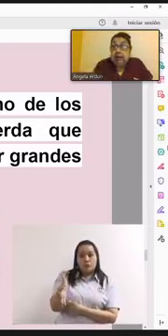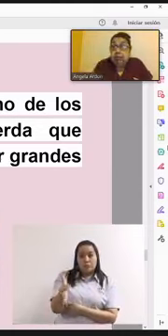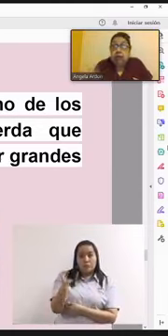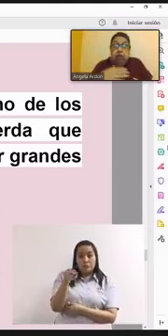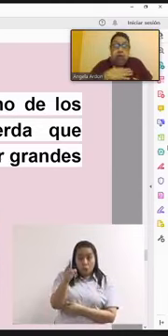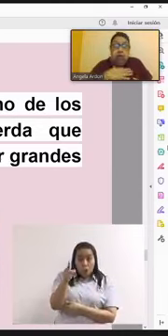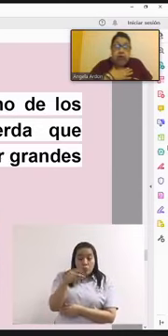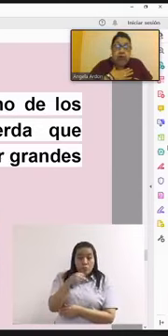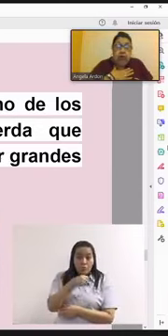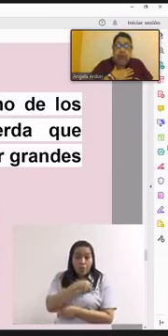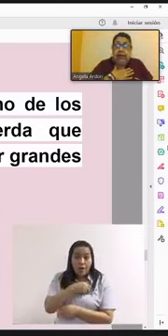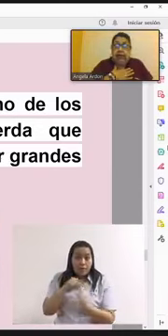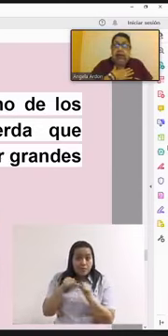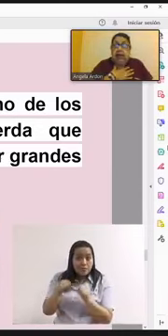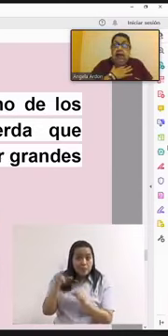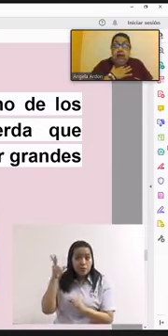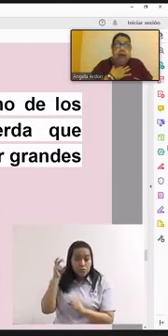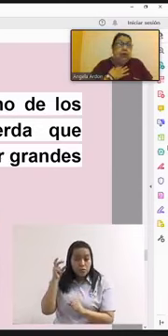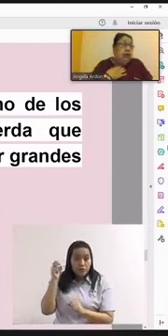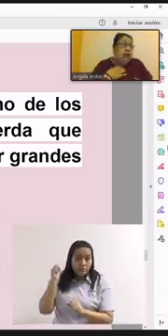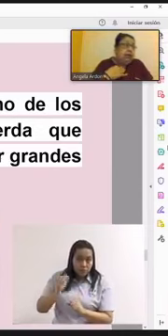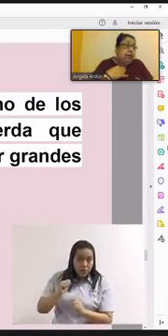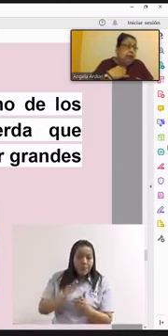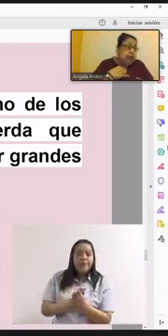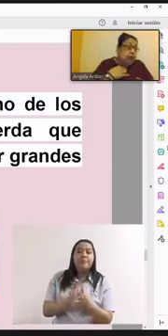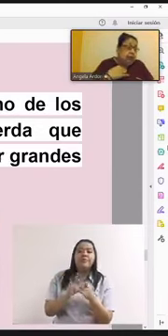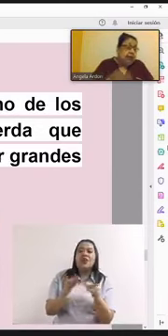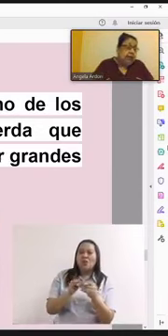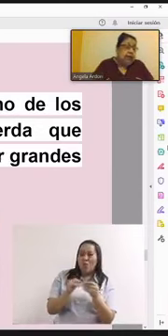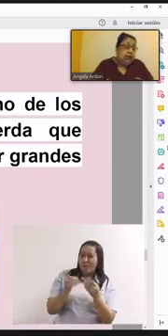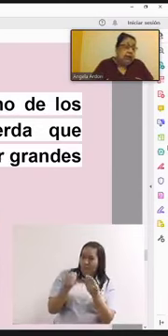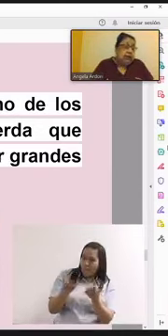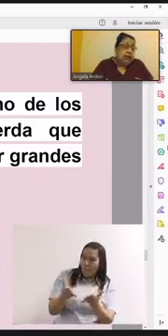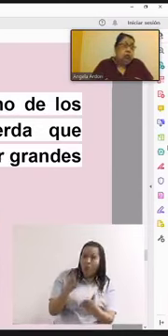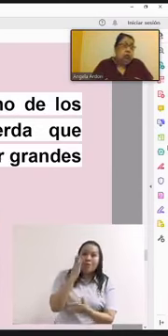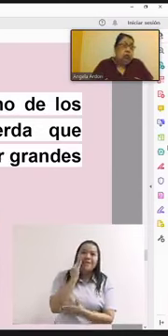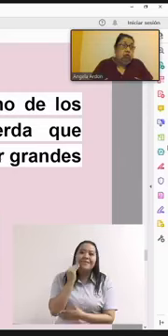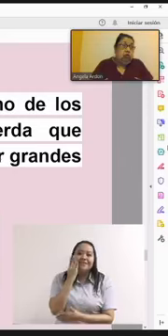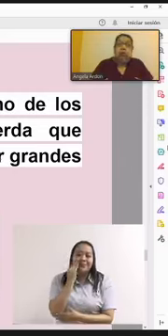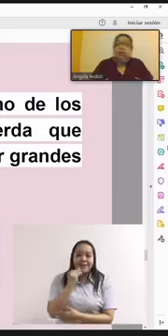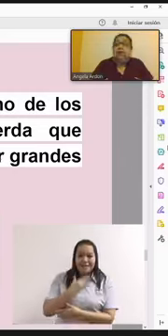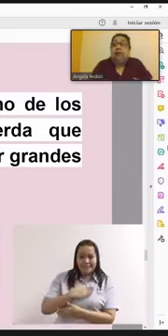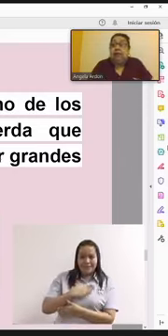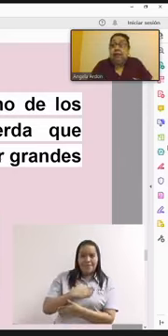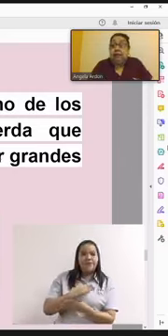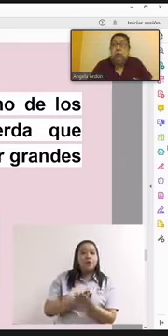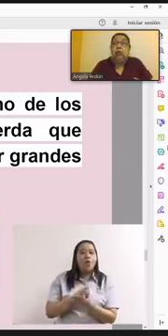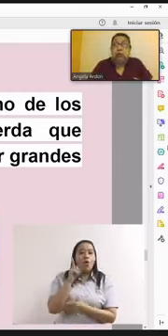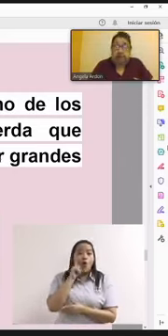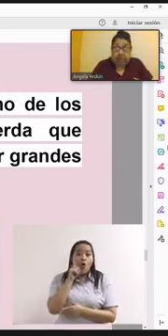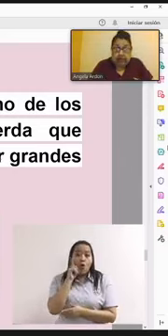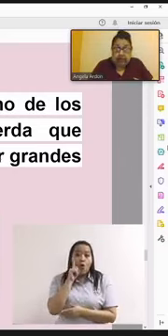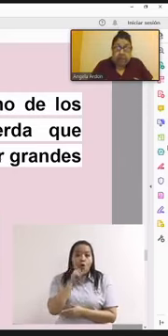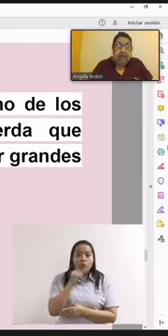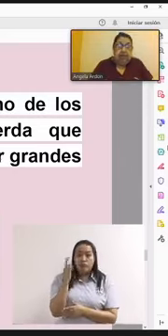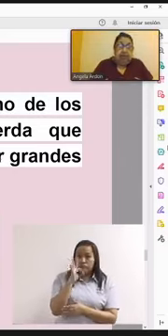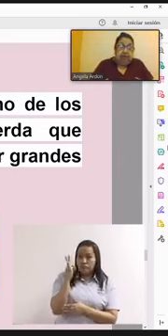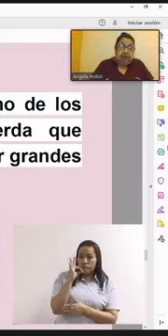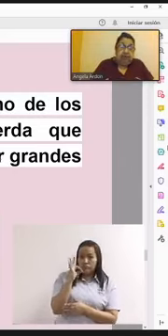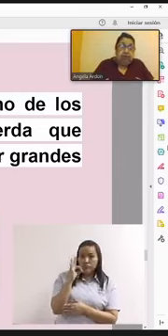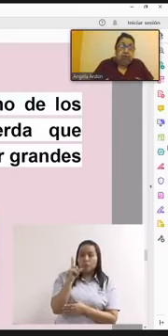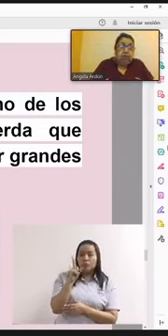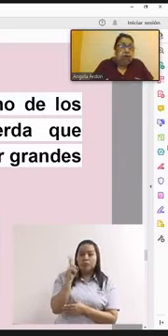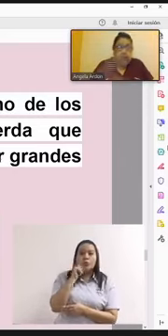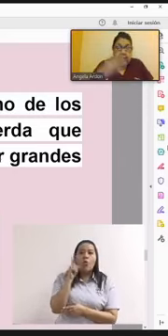seguir escuchando. Yo tuve una experiencia, les voy a contar una experiencia que tuve una brigada, un muchacho de 26 años, una muchacha de